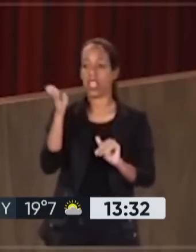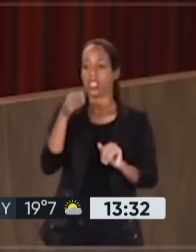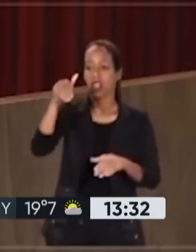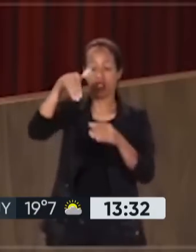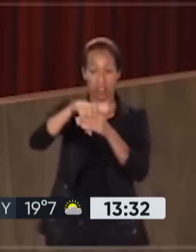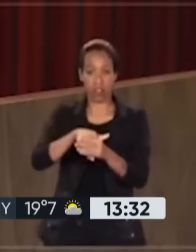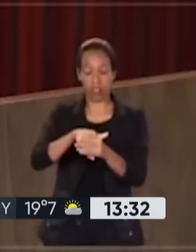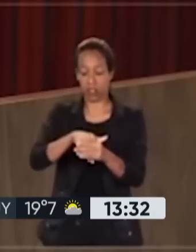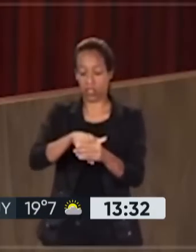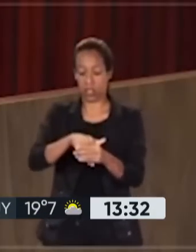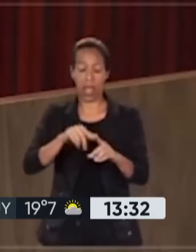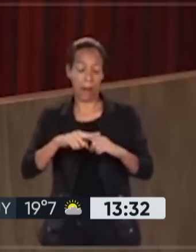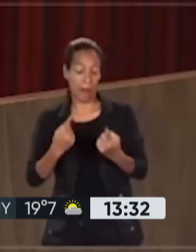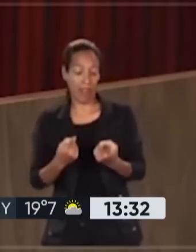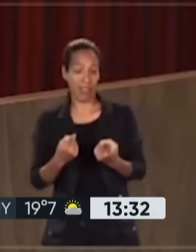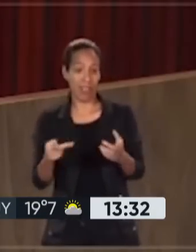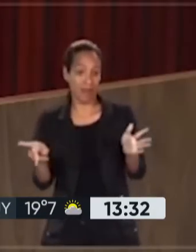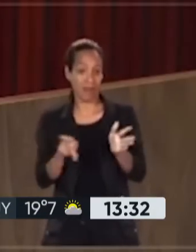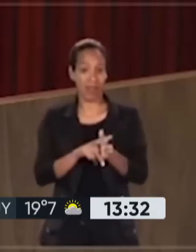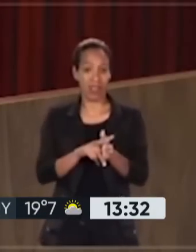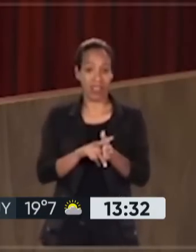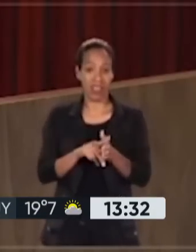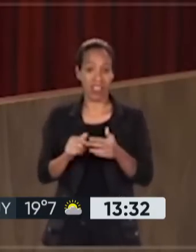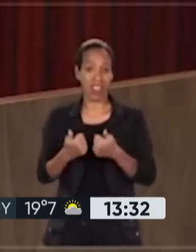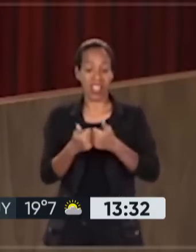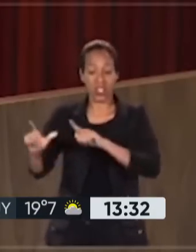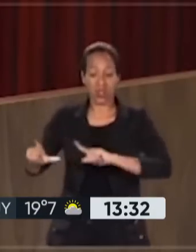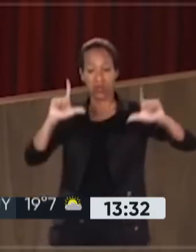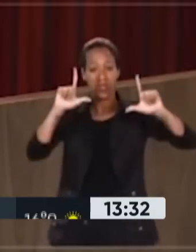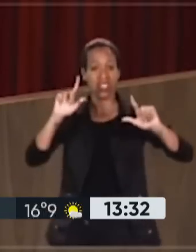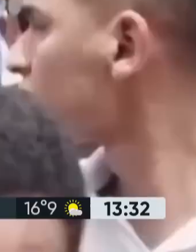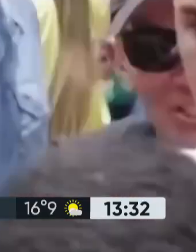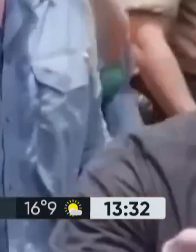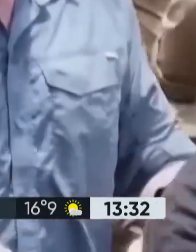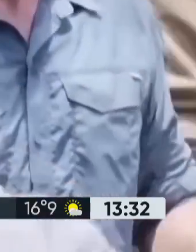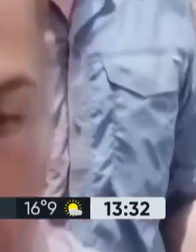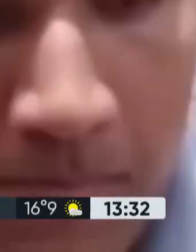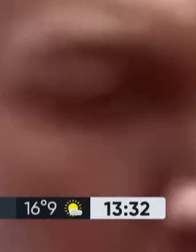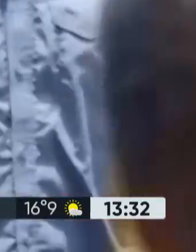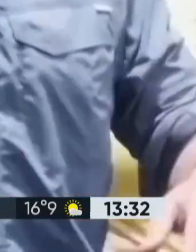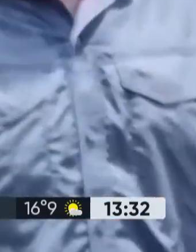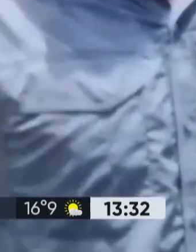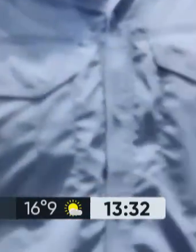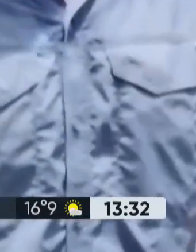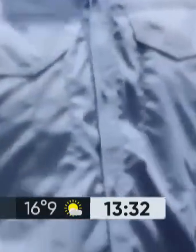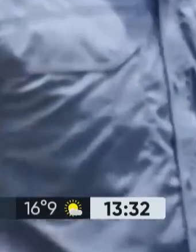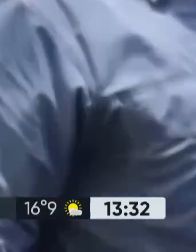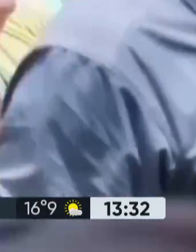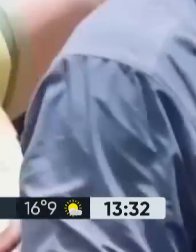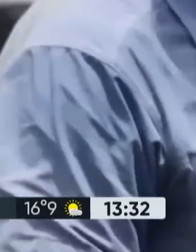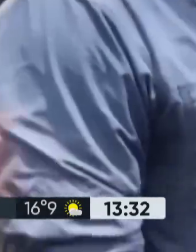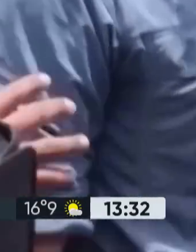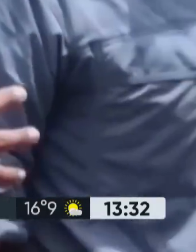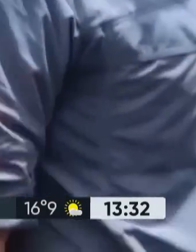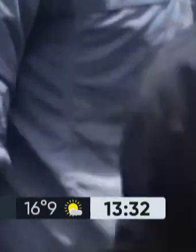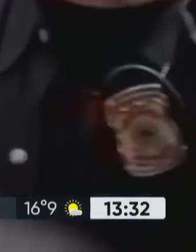Tavares sostuvo que fue una narrativa delirante con efectos nefastos para la democracia. En su defensa, Bolsonaro, que estuvo